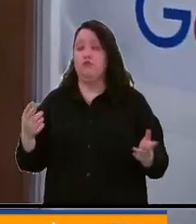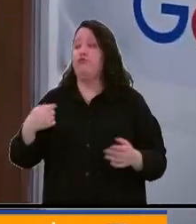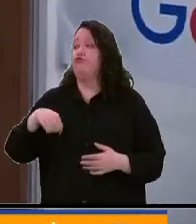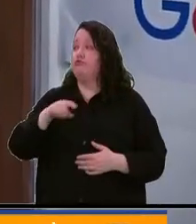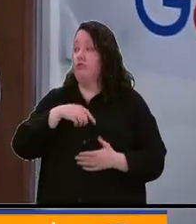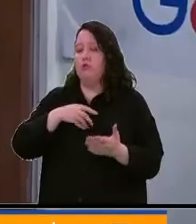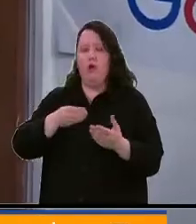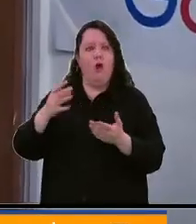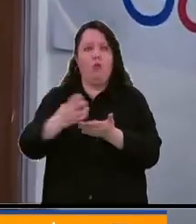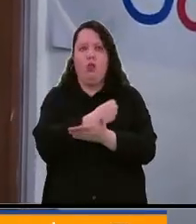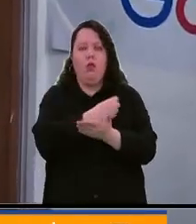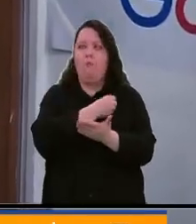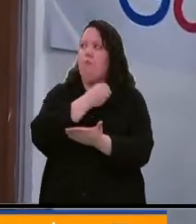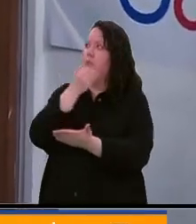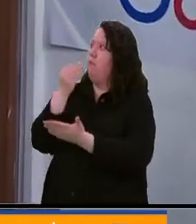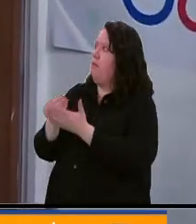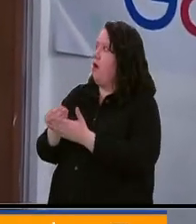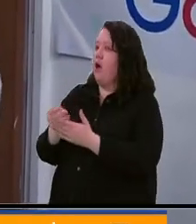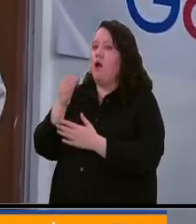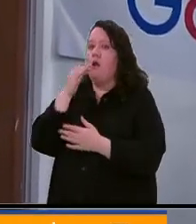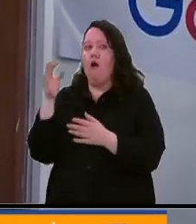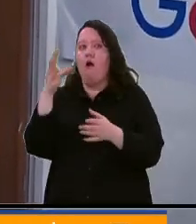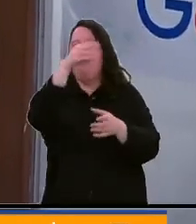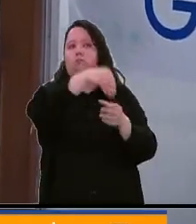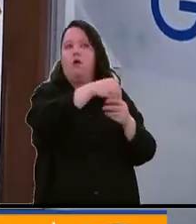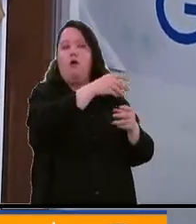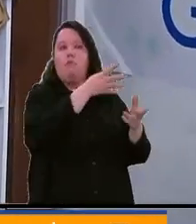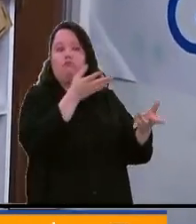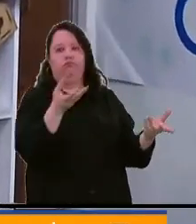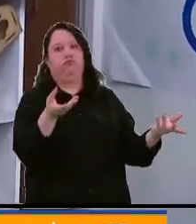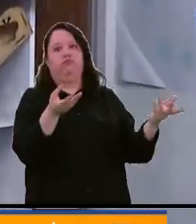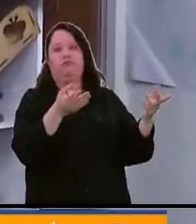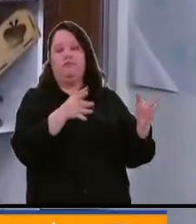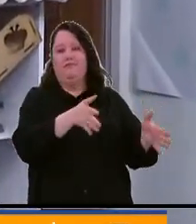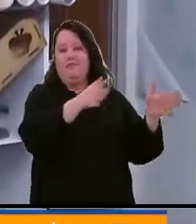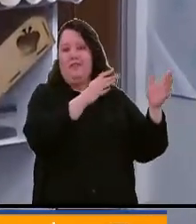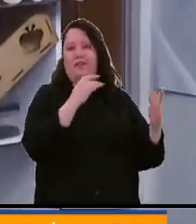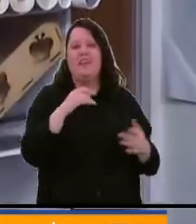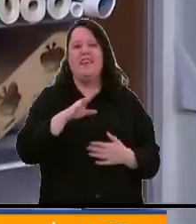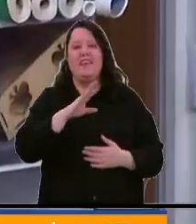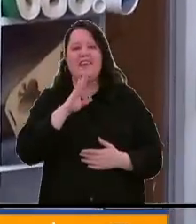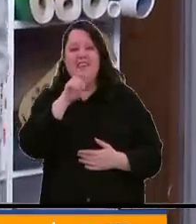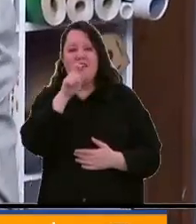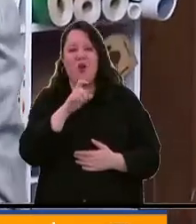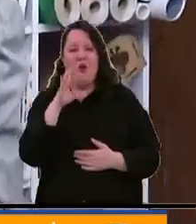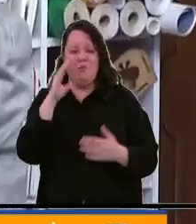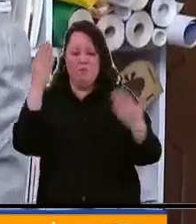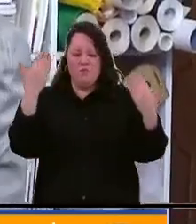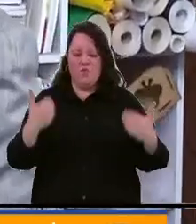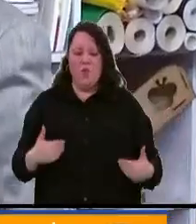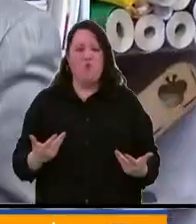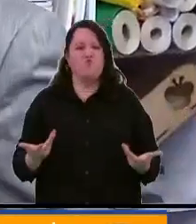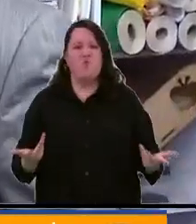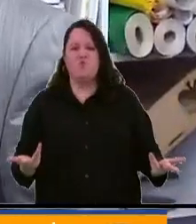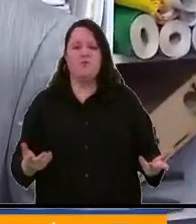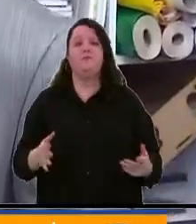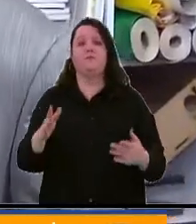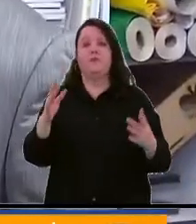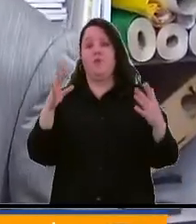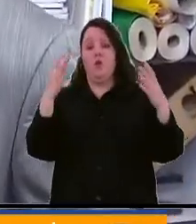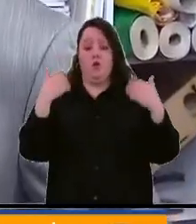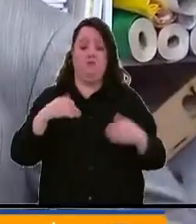todo el dinero y si no nos genera reporte en centrales de riesgo. ¿Qué se sabe de este tipo? ¿Quién es? ¿Cómo es físicamente? Para decirlo, físicamente